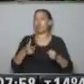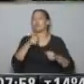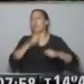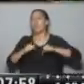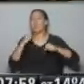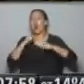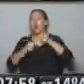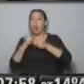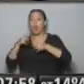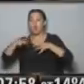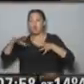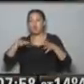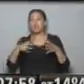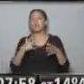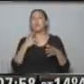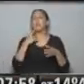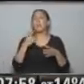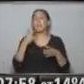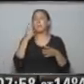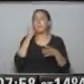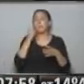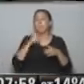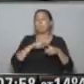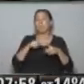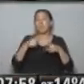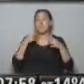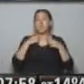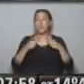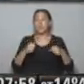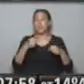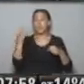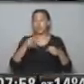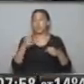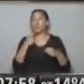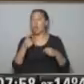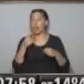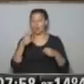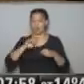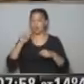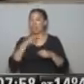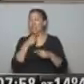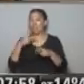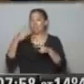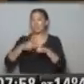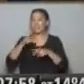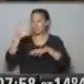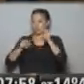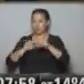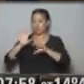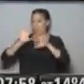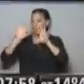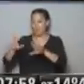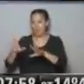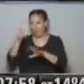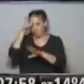En el lugar del hecho, según el funcionario, un agente policial que se encontraba en el lugar impidió el trabajo de los saqueadores, pero